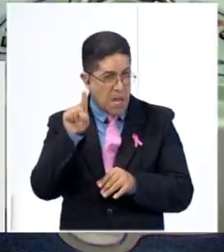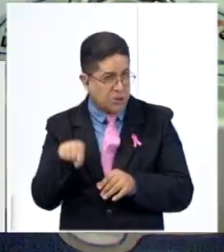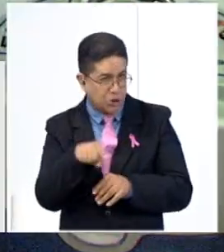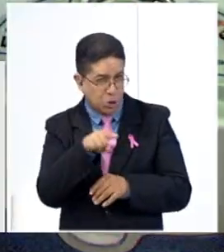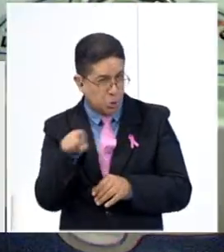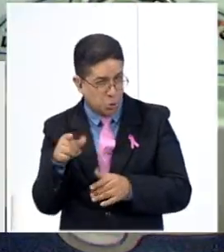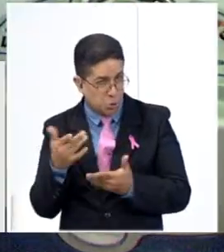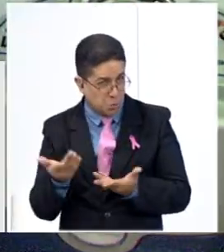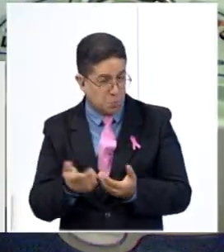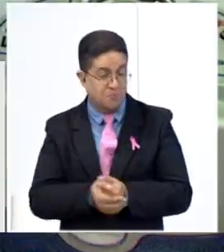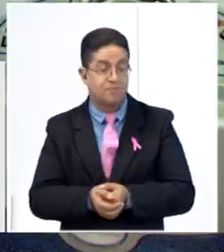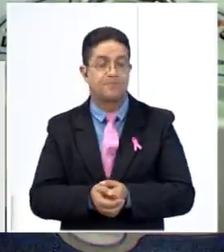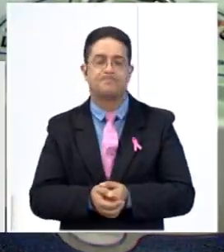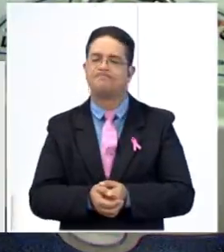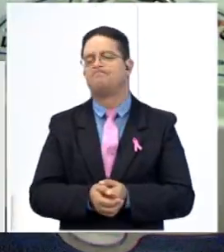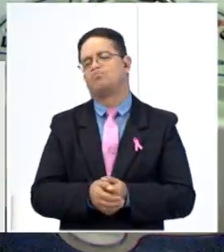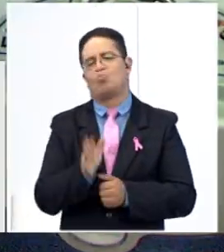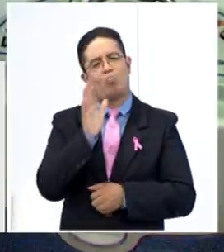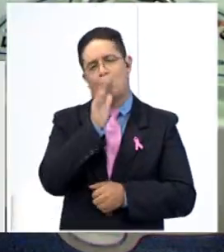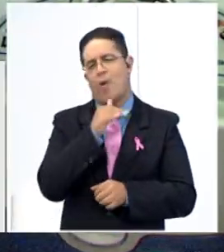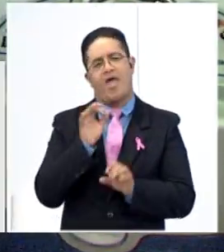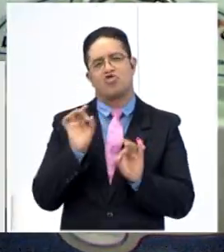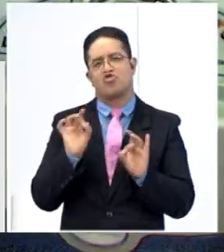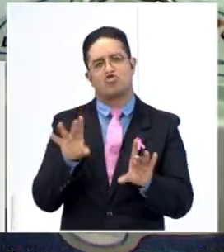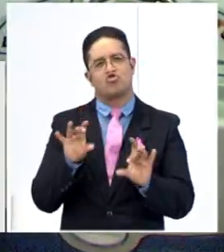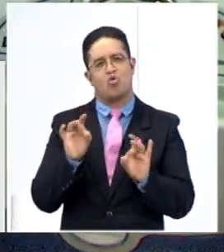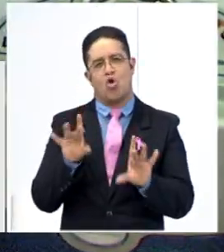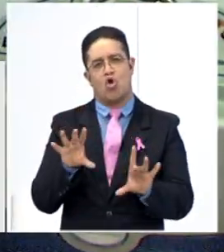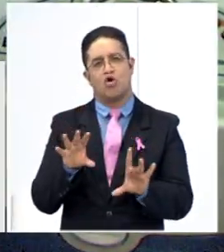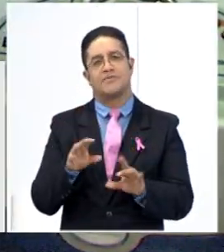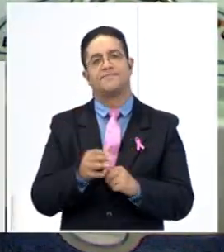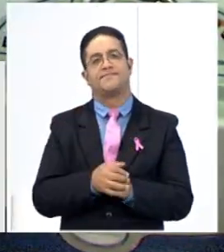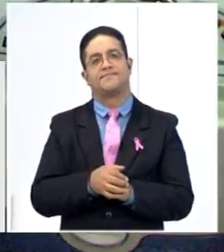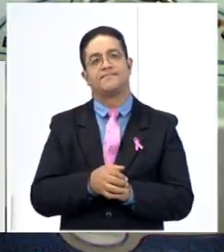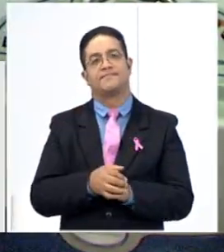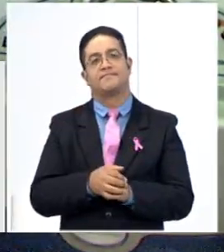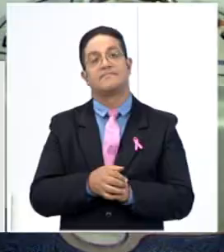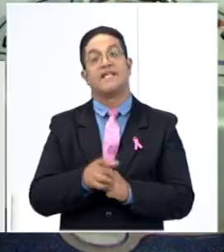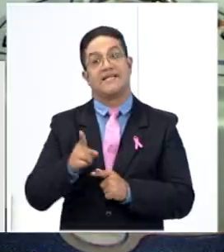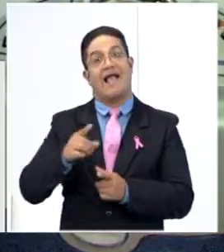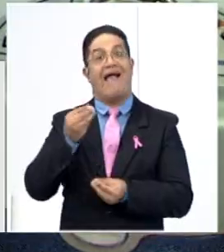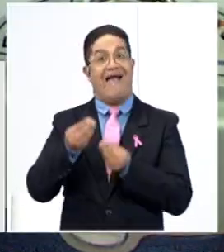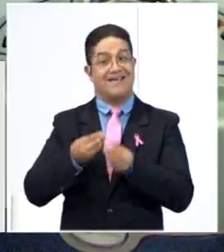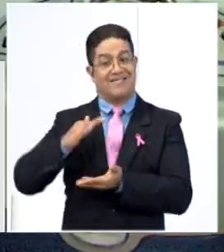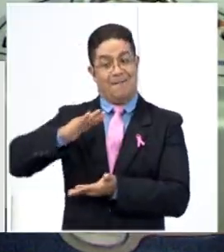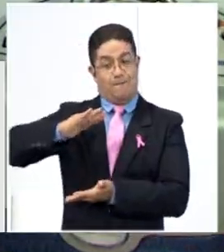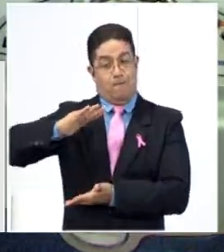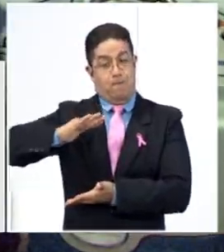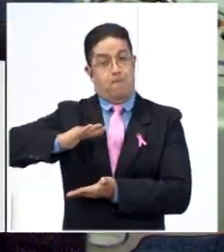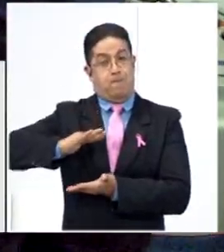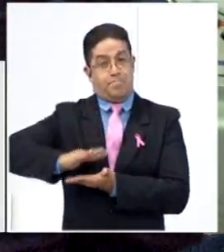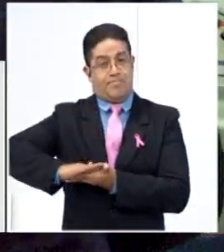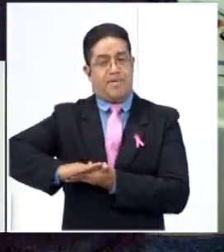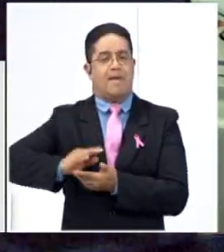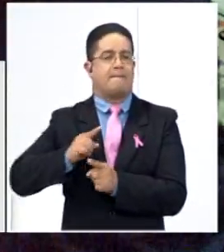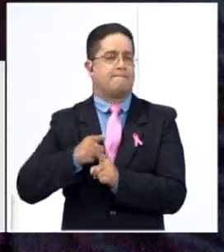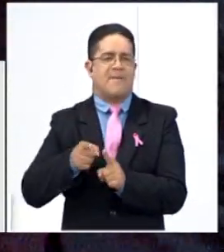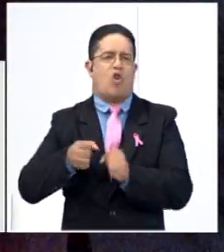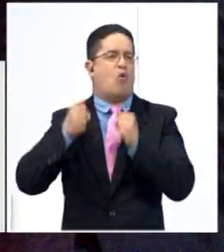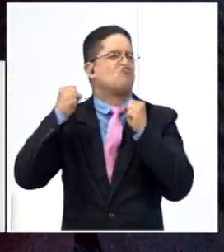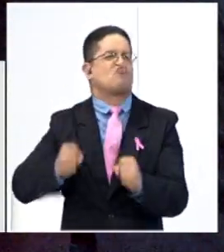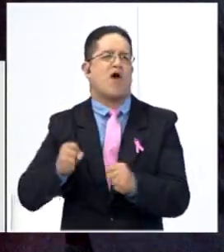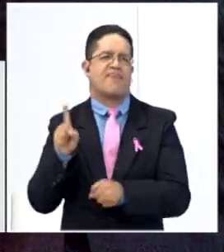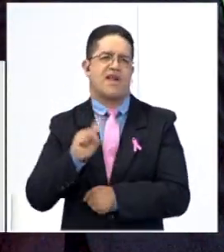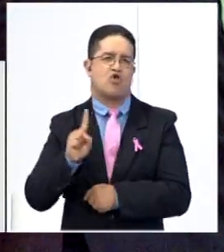estudio de la mamografía? No duele. Hay que recordar que sí se realiza una compresión, pero la compresión es indolora. La paciente